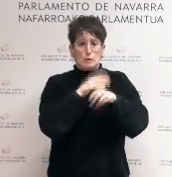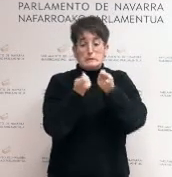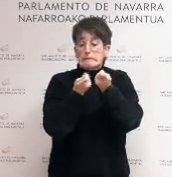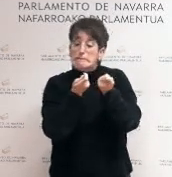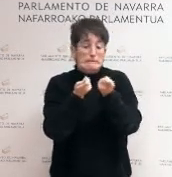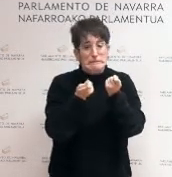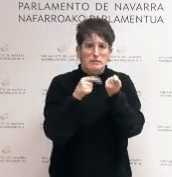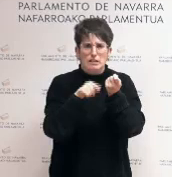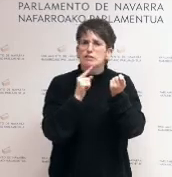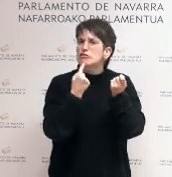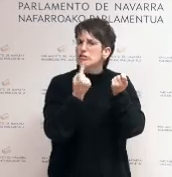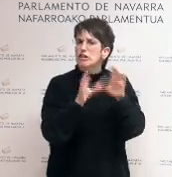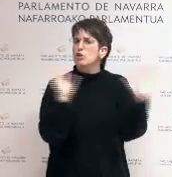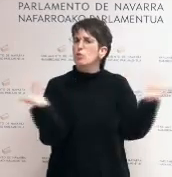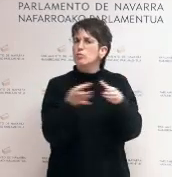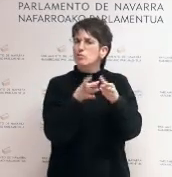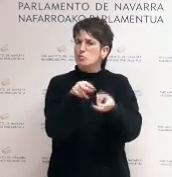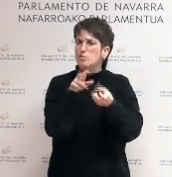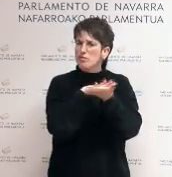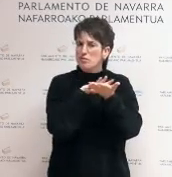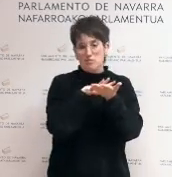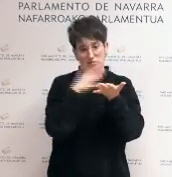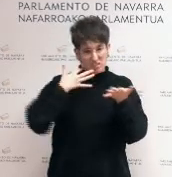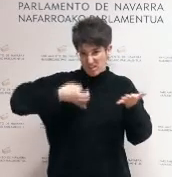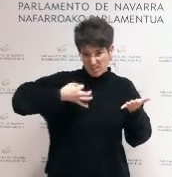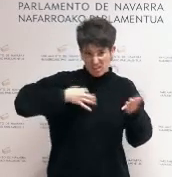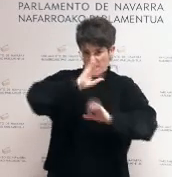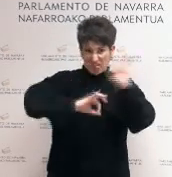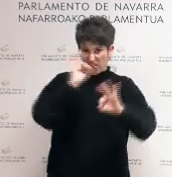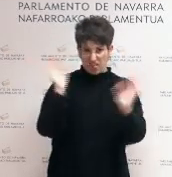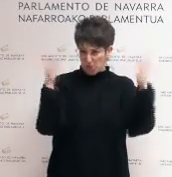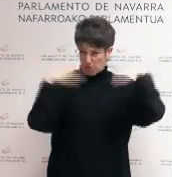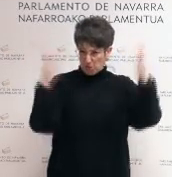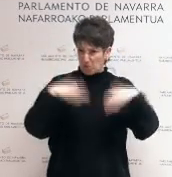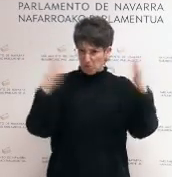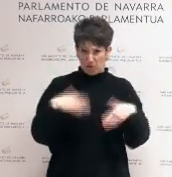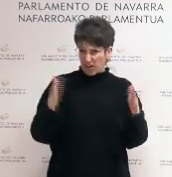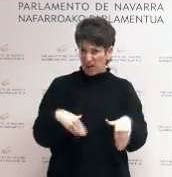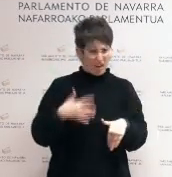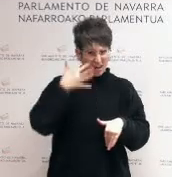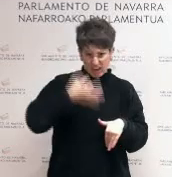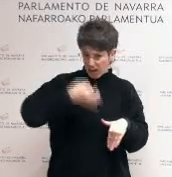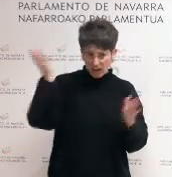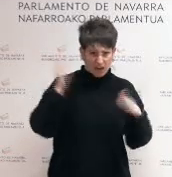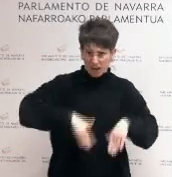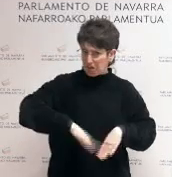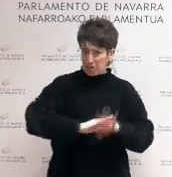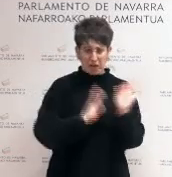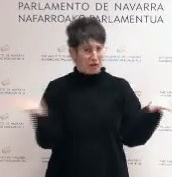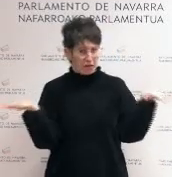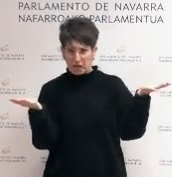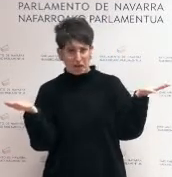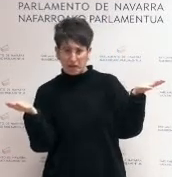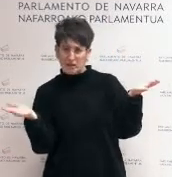llaman mesa de fiscalidad y que en realidad es un órgano que ni existe ni se le espera, sino que simplemente es la mesita en la que